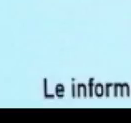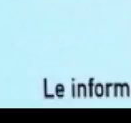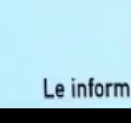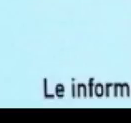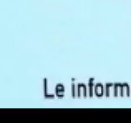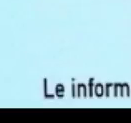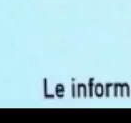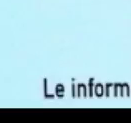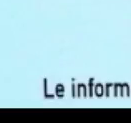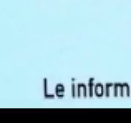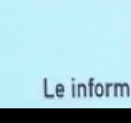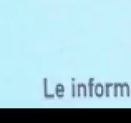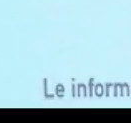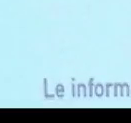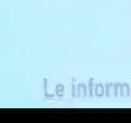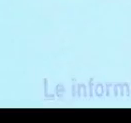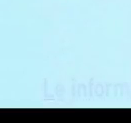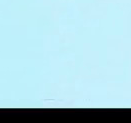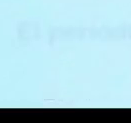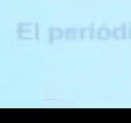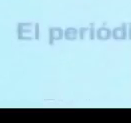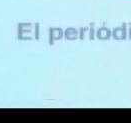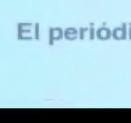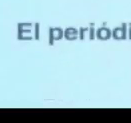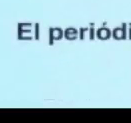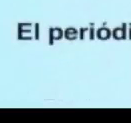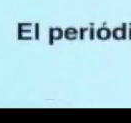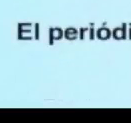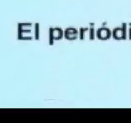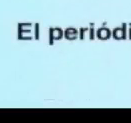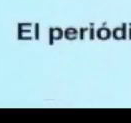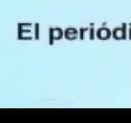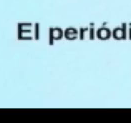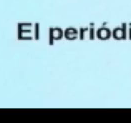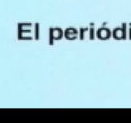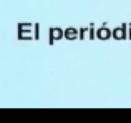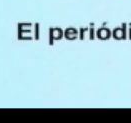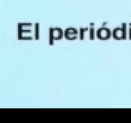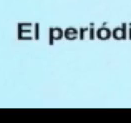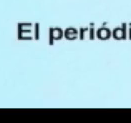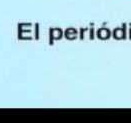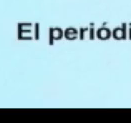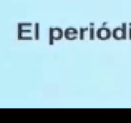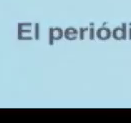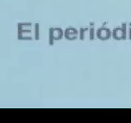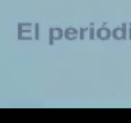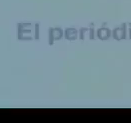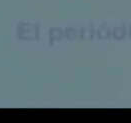del año. Diario Extra, el periódico de más venta en Costa Rica.